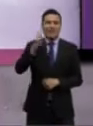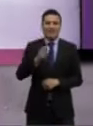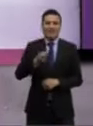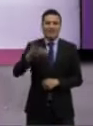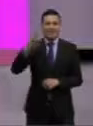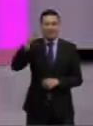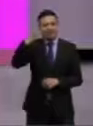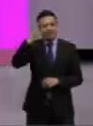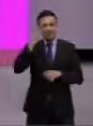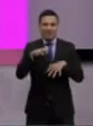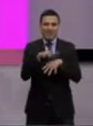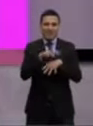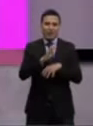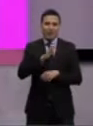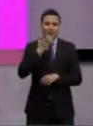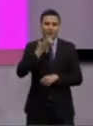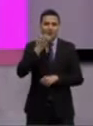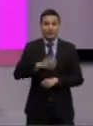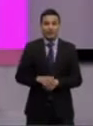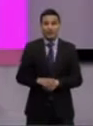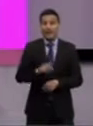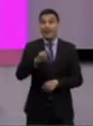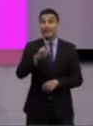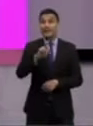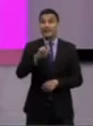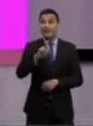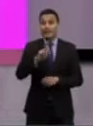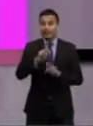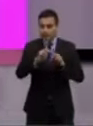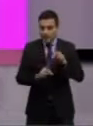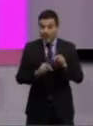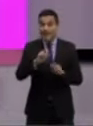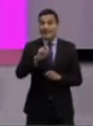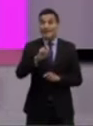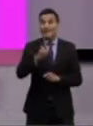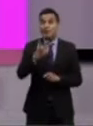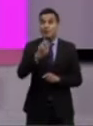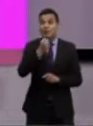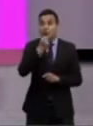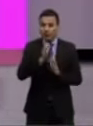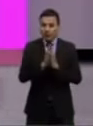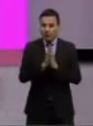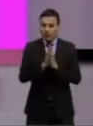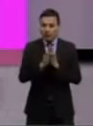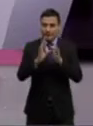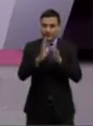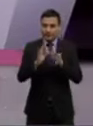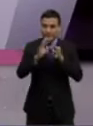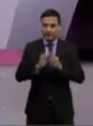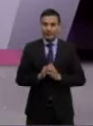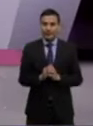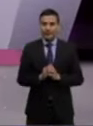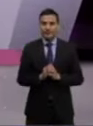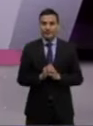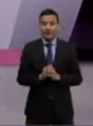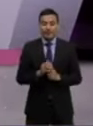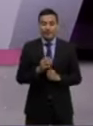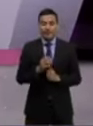Gilberto, aquí. Los datos no mienten. Te quedan 38 segundos y los invito y las invito a que vean sus videos.